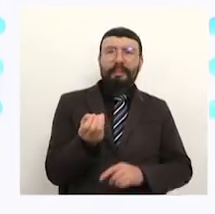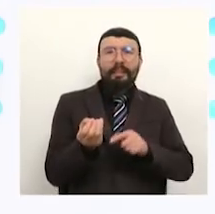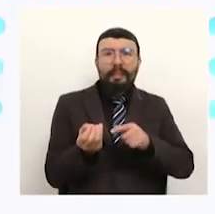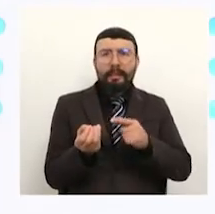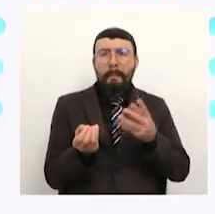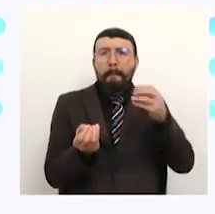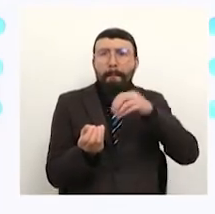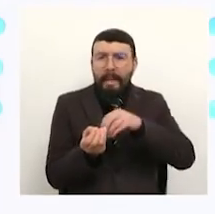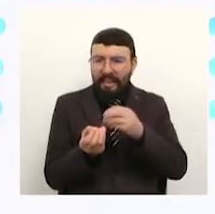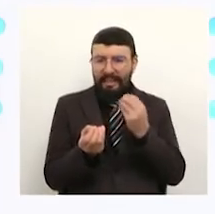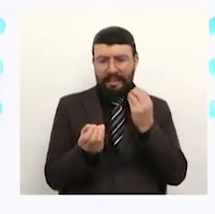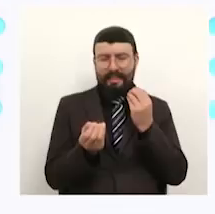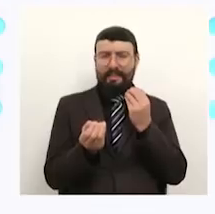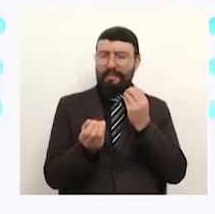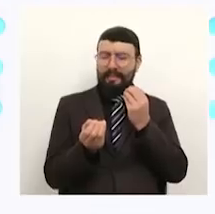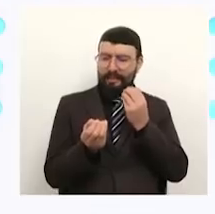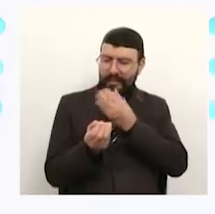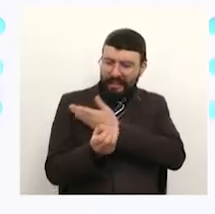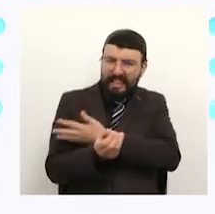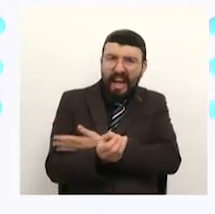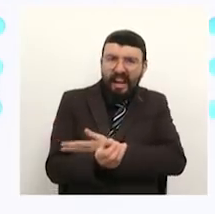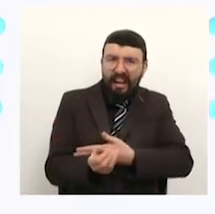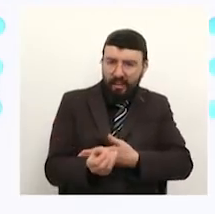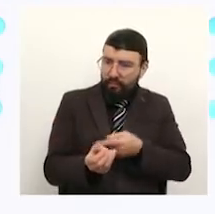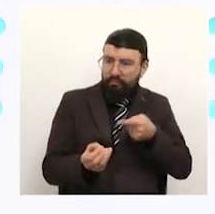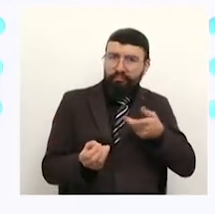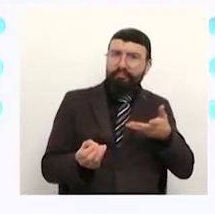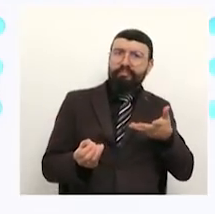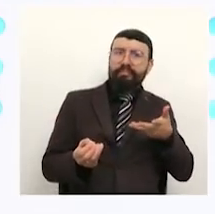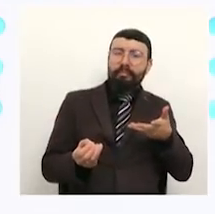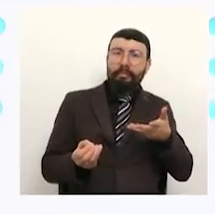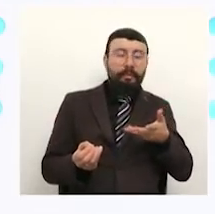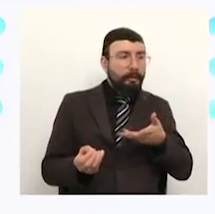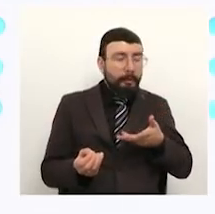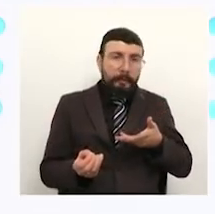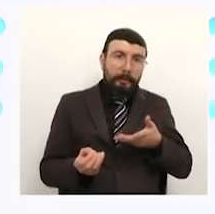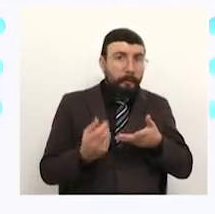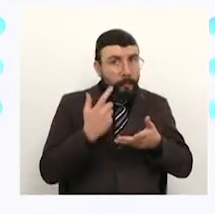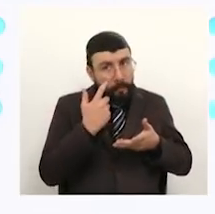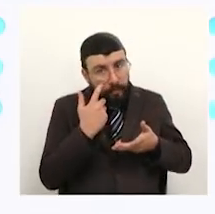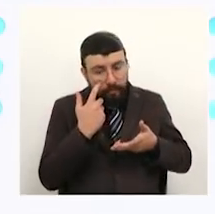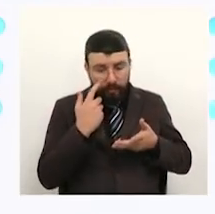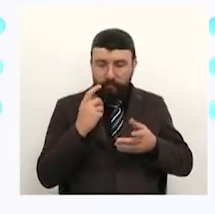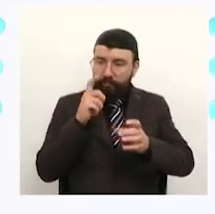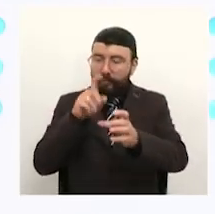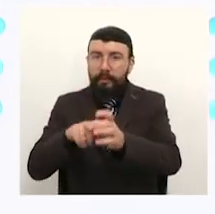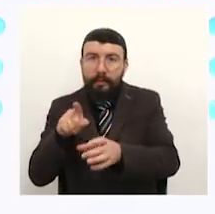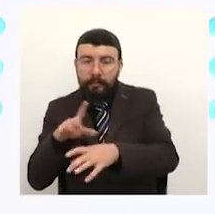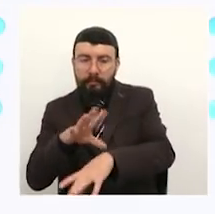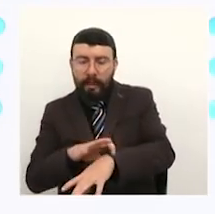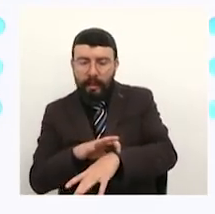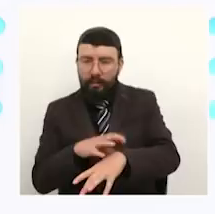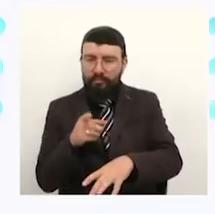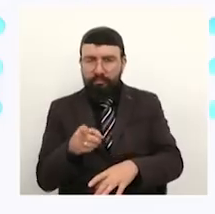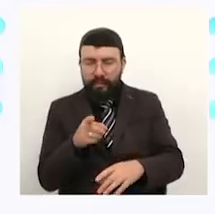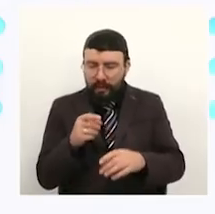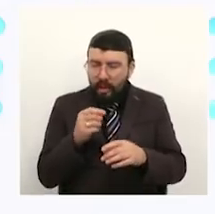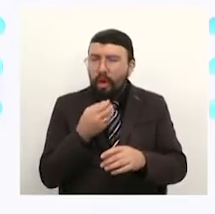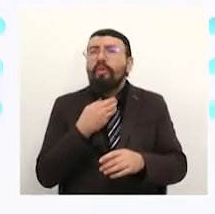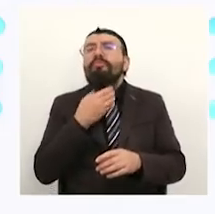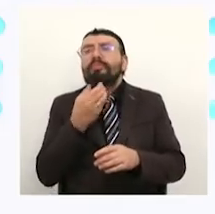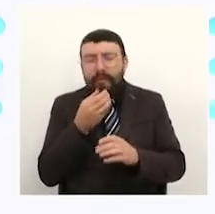un digamos pantallazo de alerta y es necesario consultar y hacer la baciloscopia que son las más ticas de esputo que hemos dicho ahorita